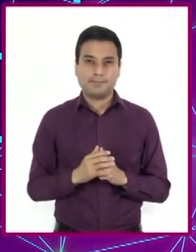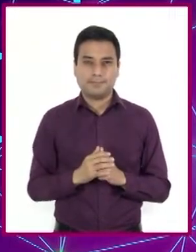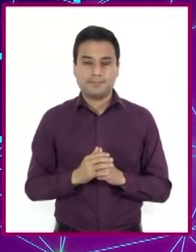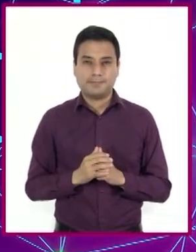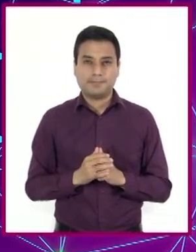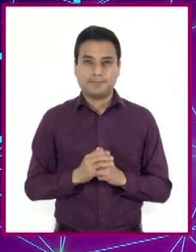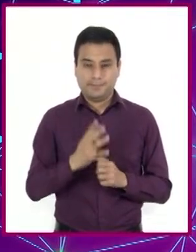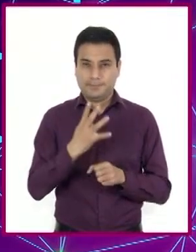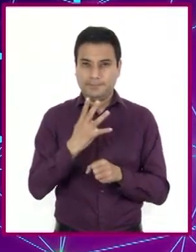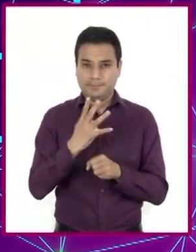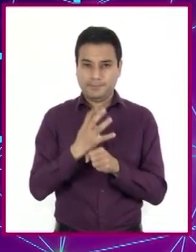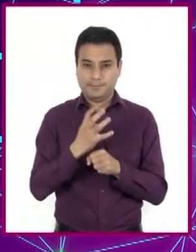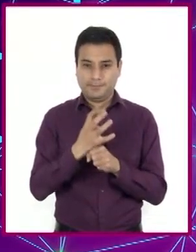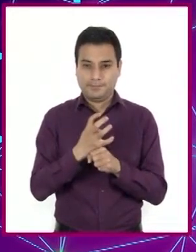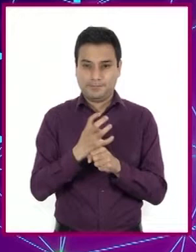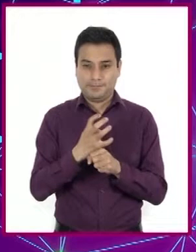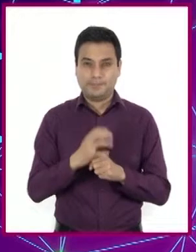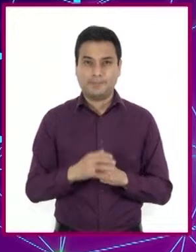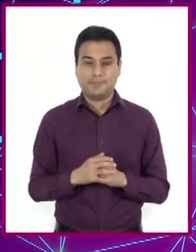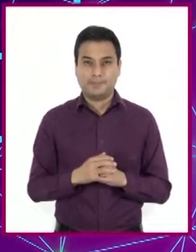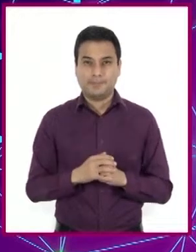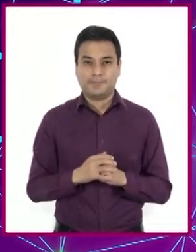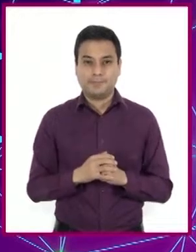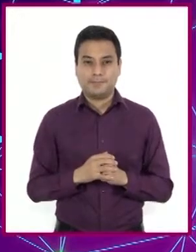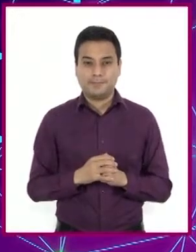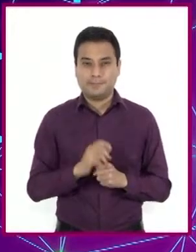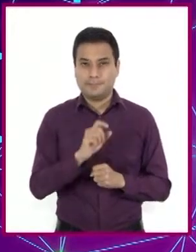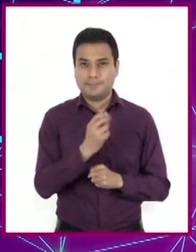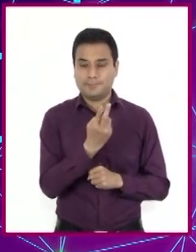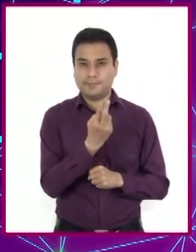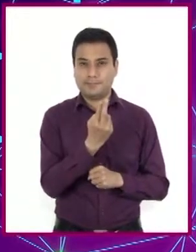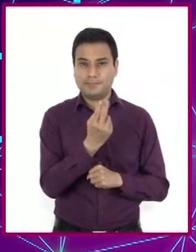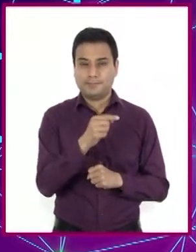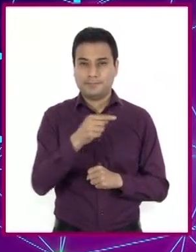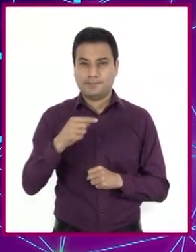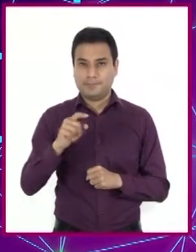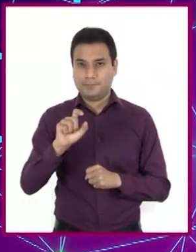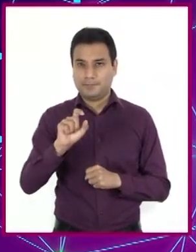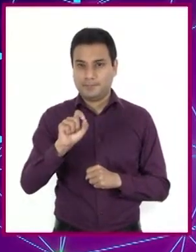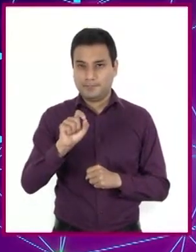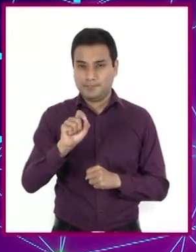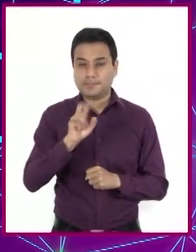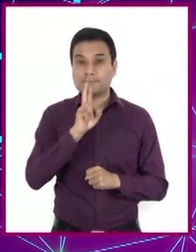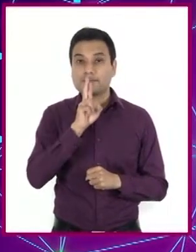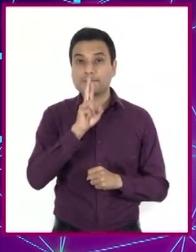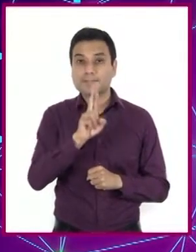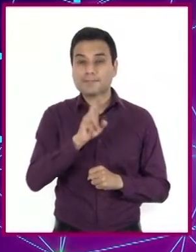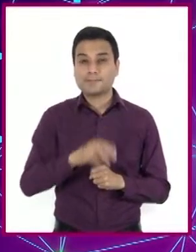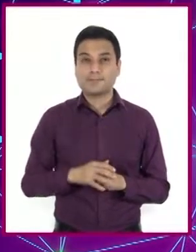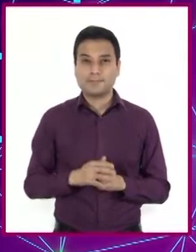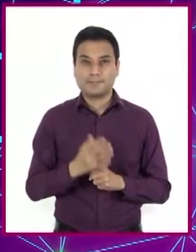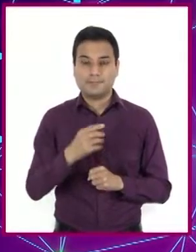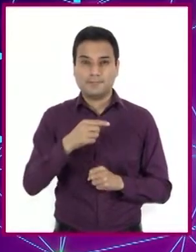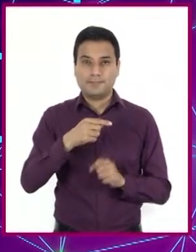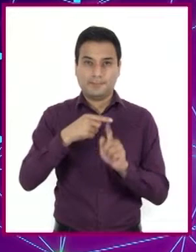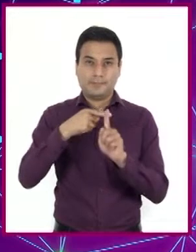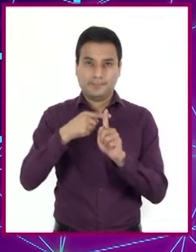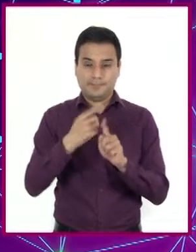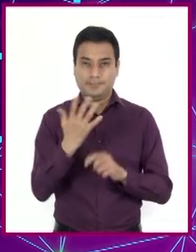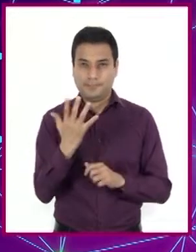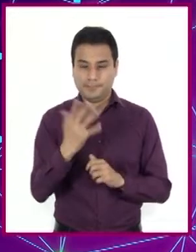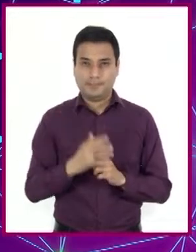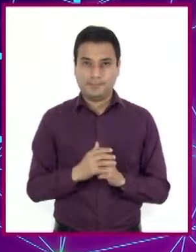cuarto valor, la distancia es igual a 25 menos 20. El resultado es 5 positivo y su